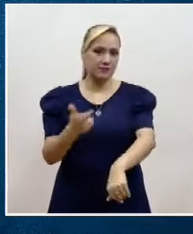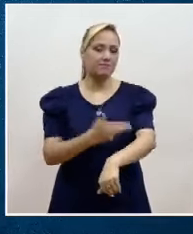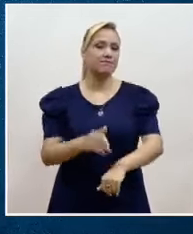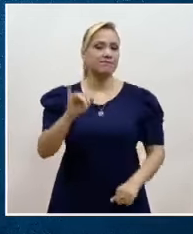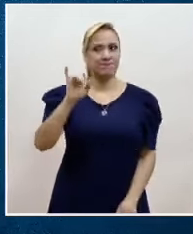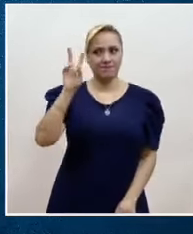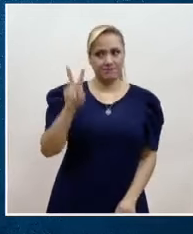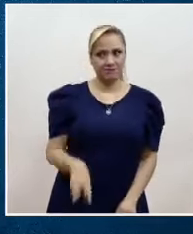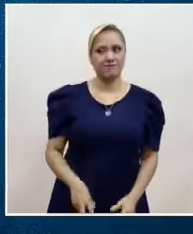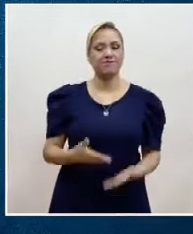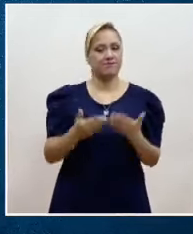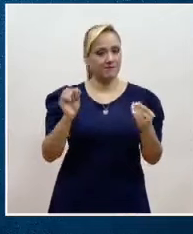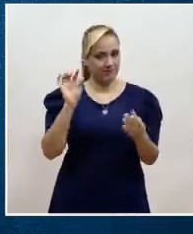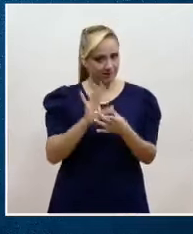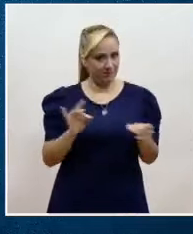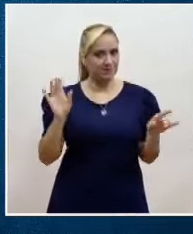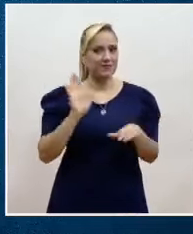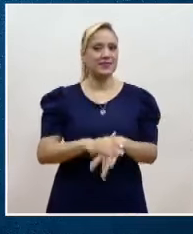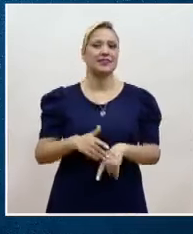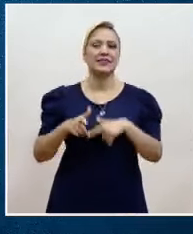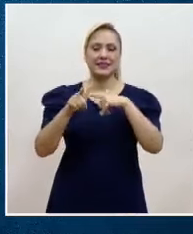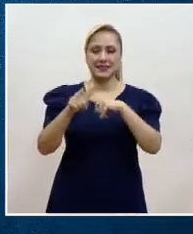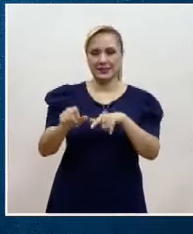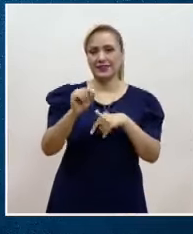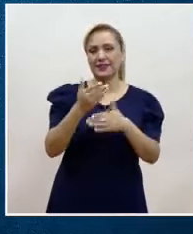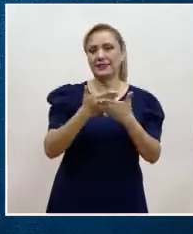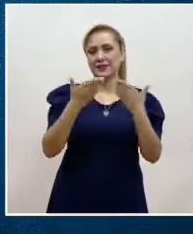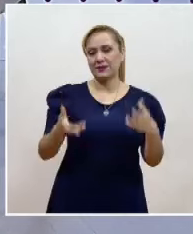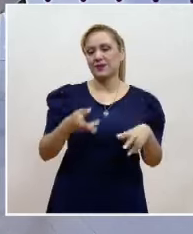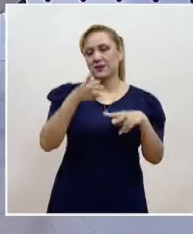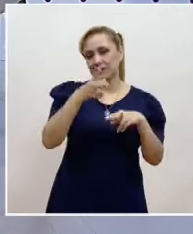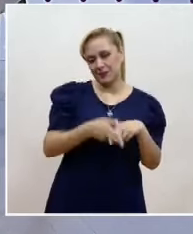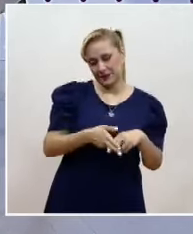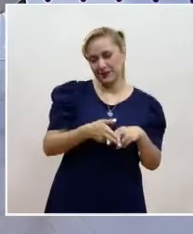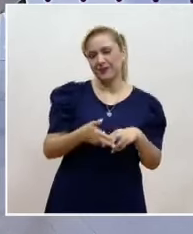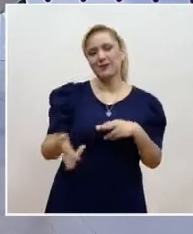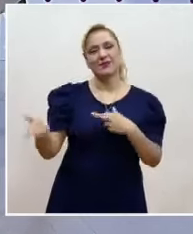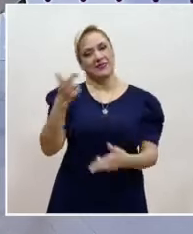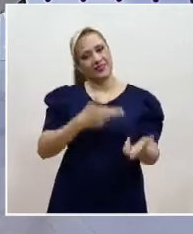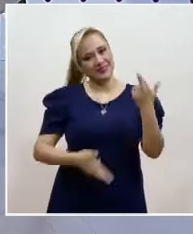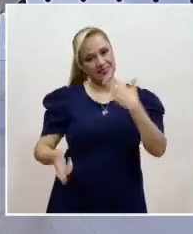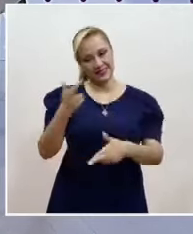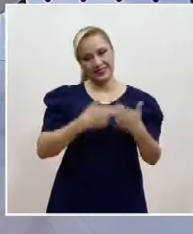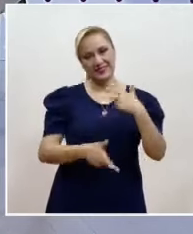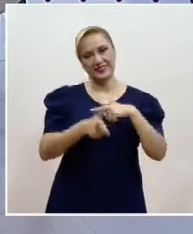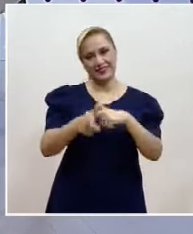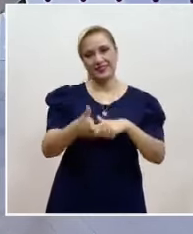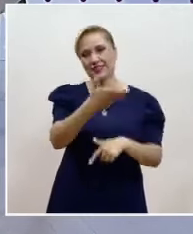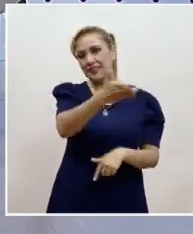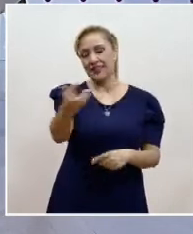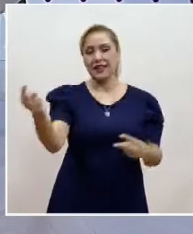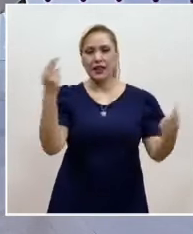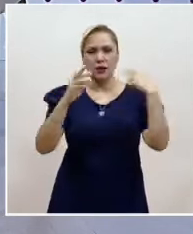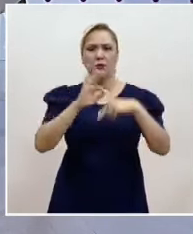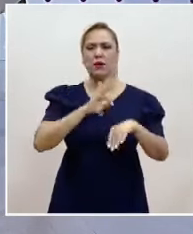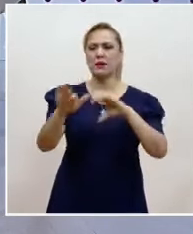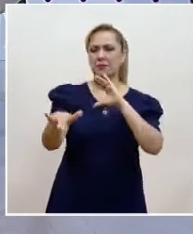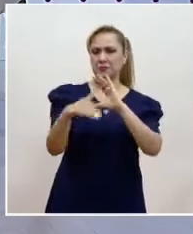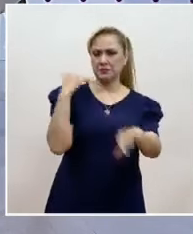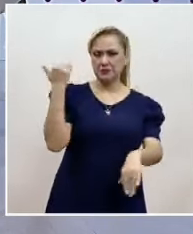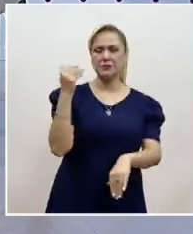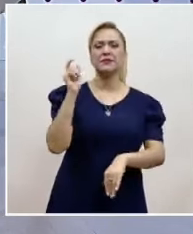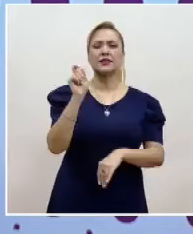bueno, sobre estos retos vamos a seguir platicando en los siguientes 2 bloques. Es momento de hacer una primera pausa. Les recuerdo a quienes nos escuchan que nos pueden mandar sus